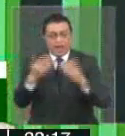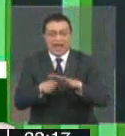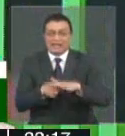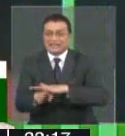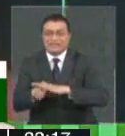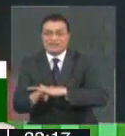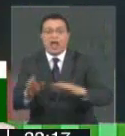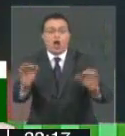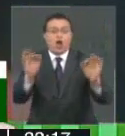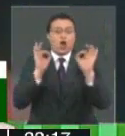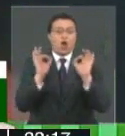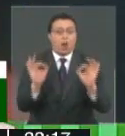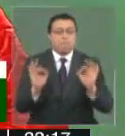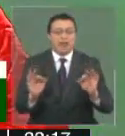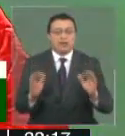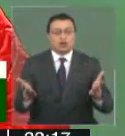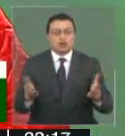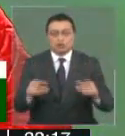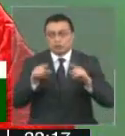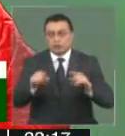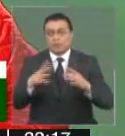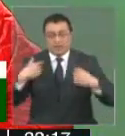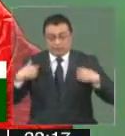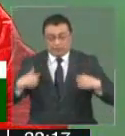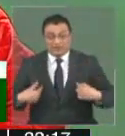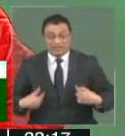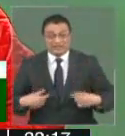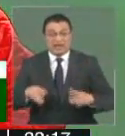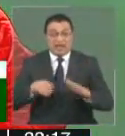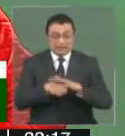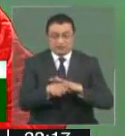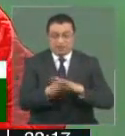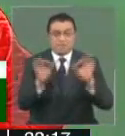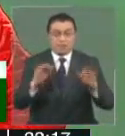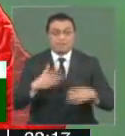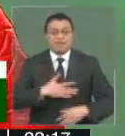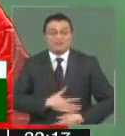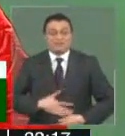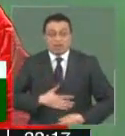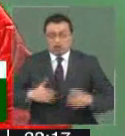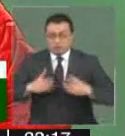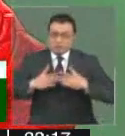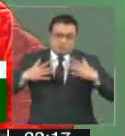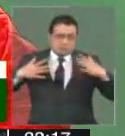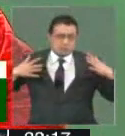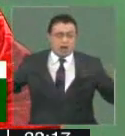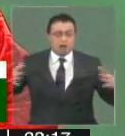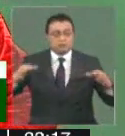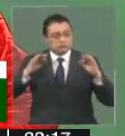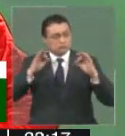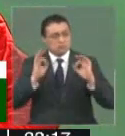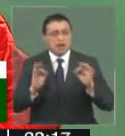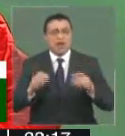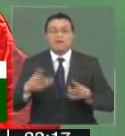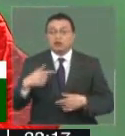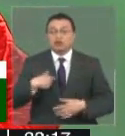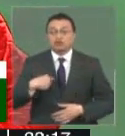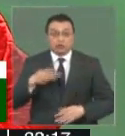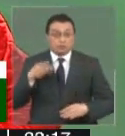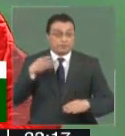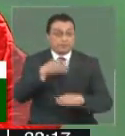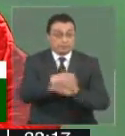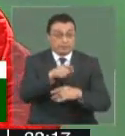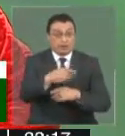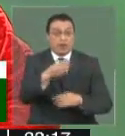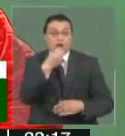completa para accesibilidad física. También tiene el baño gigantesco. Y cuando yo accedí a